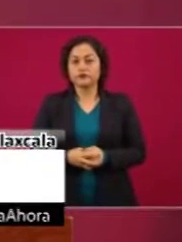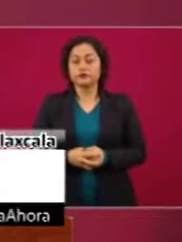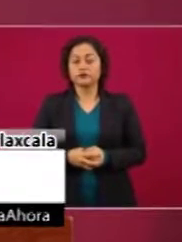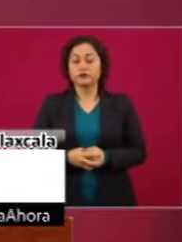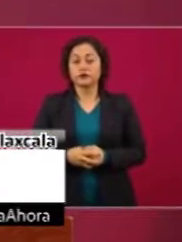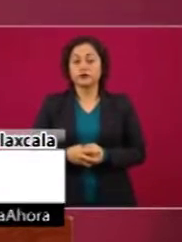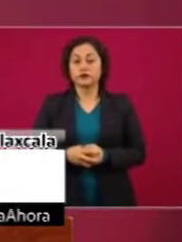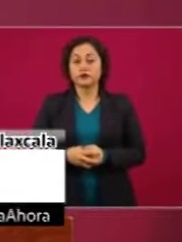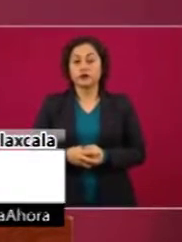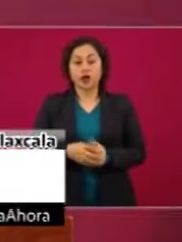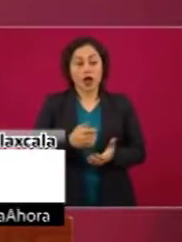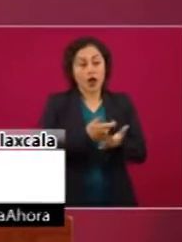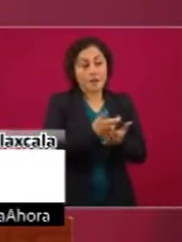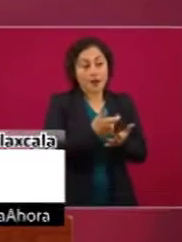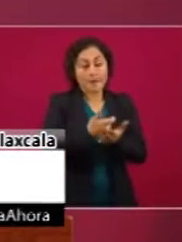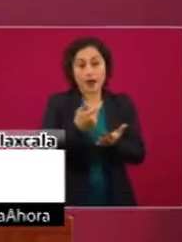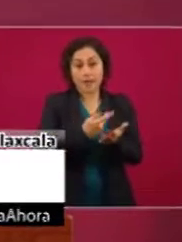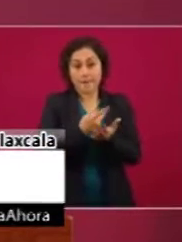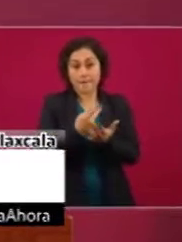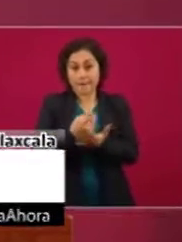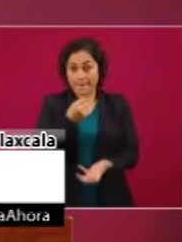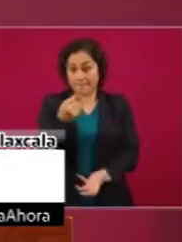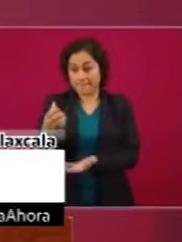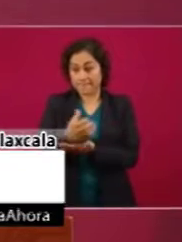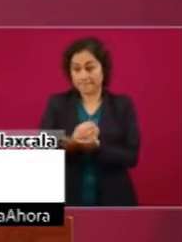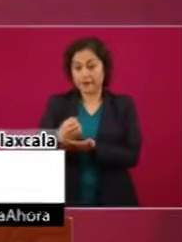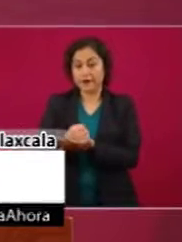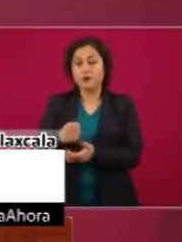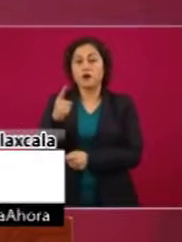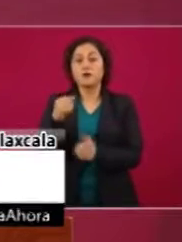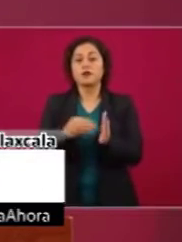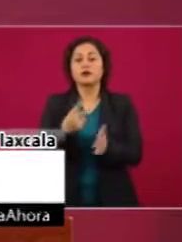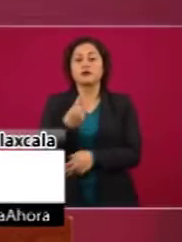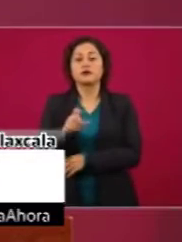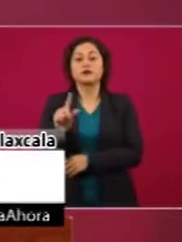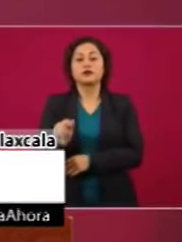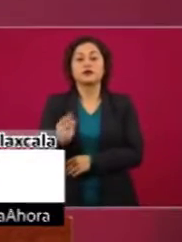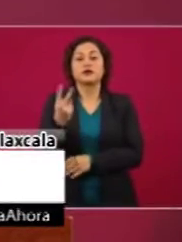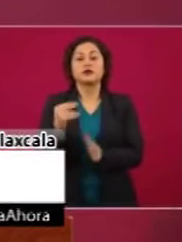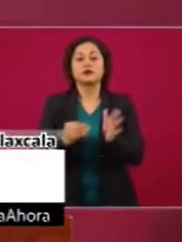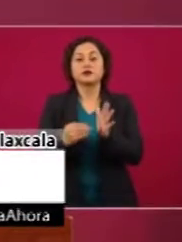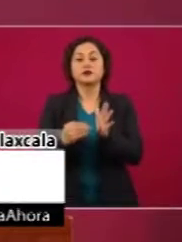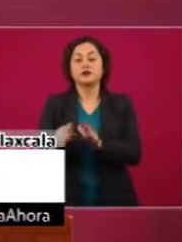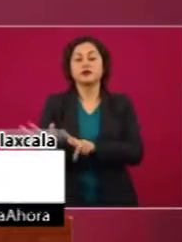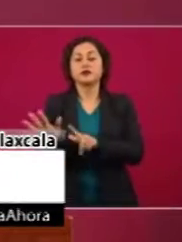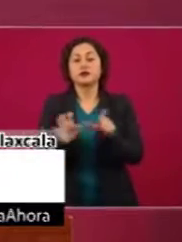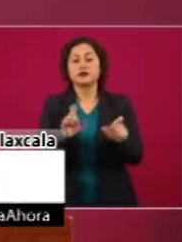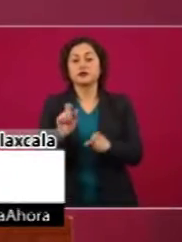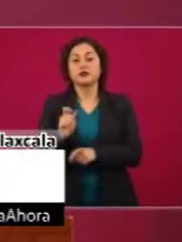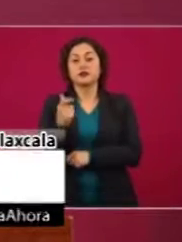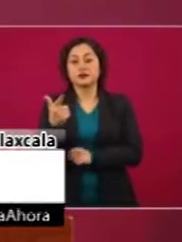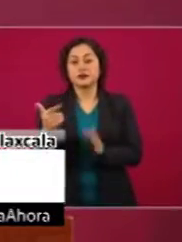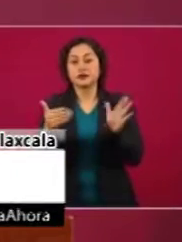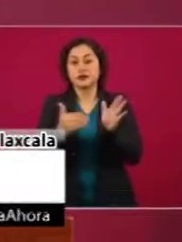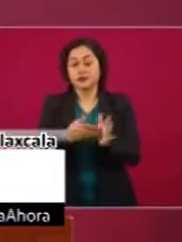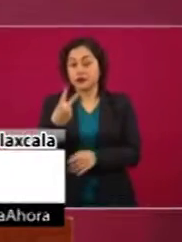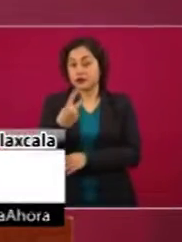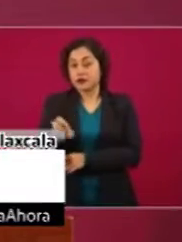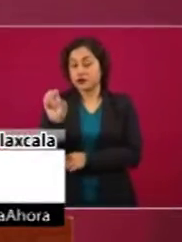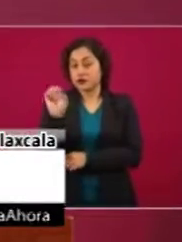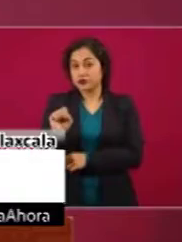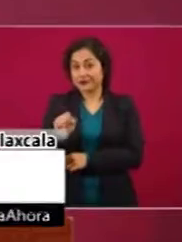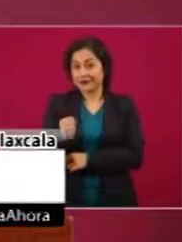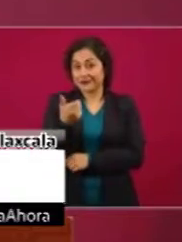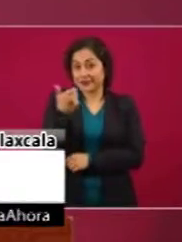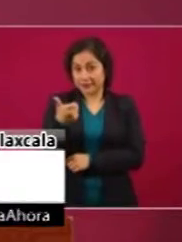escuelas, hospitales, impuestos, comisiones y remanentes. González Arabia detalló que se pagaron impuestos, comisiones a vendedores de billetes y gastos